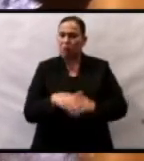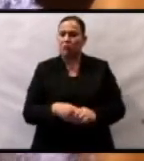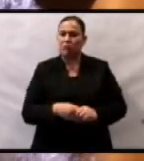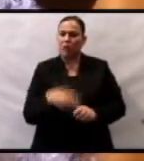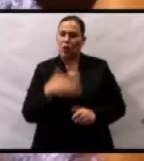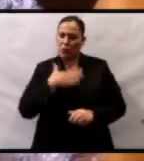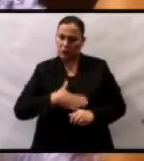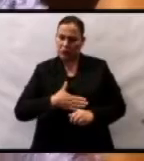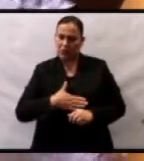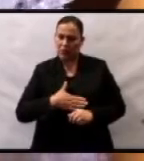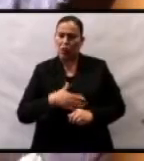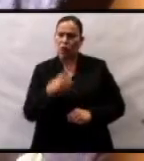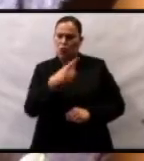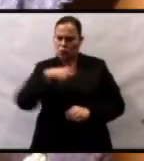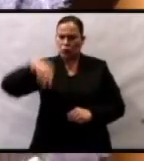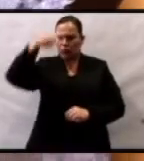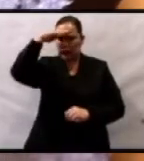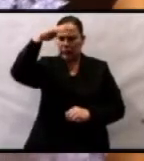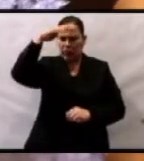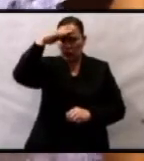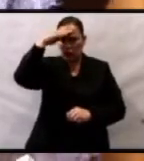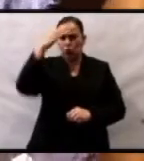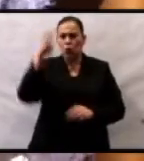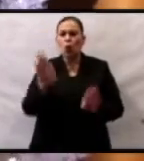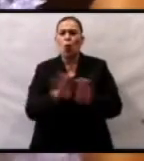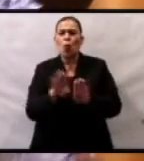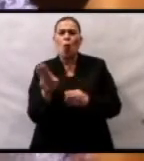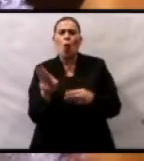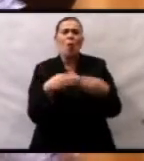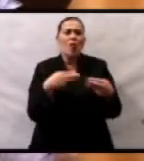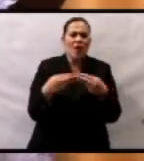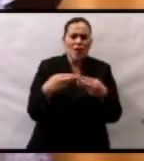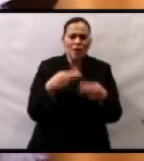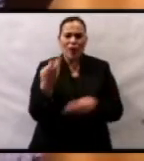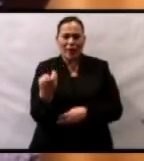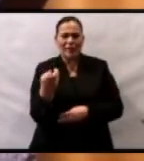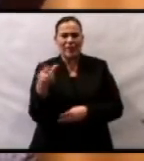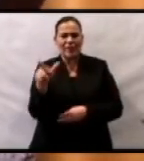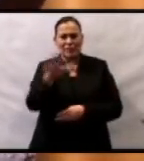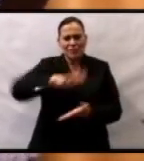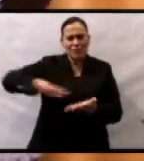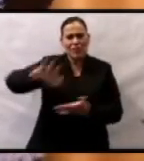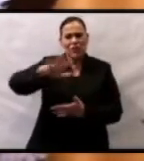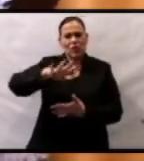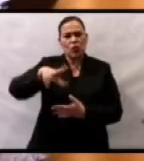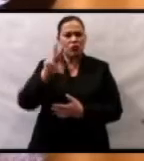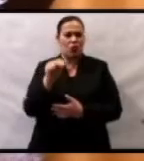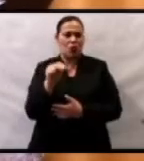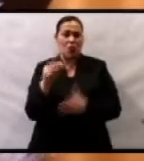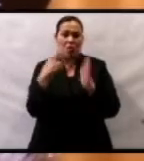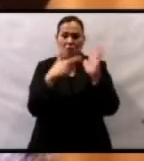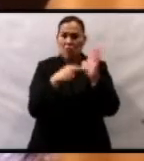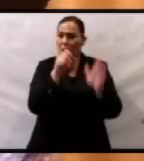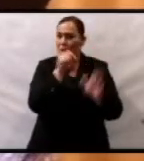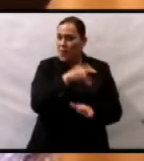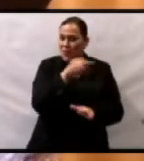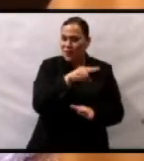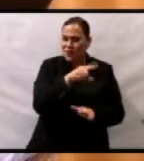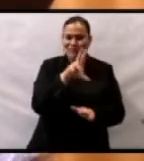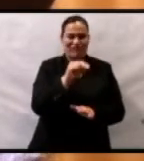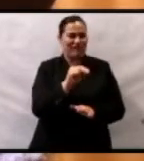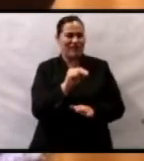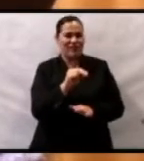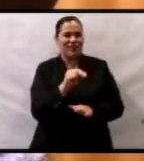Pensar en la modernidad para el municipio no sería posible con los mismos reglamentos ni con las herramientas que